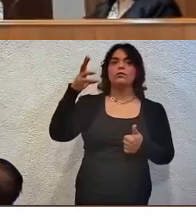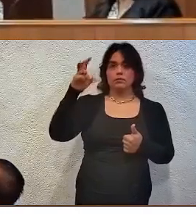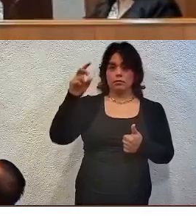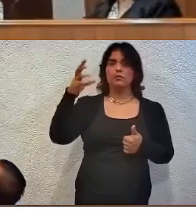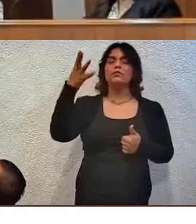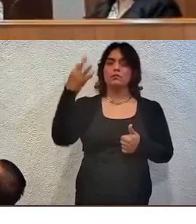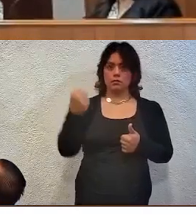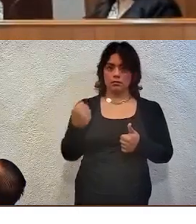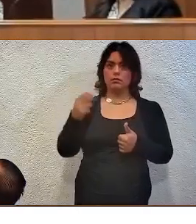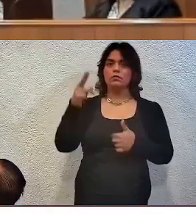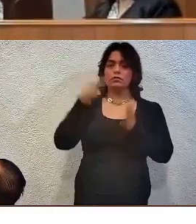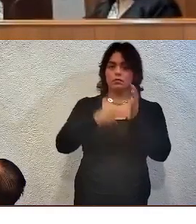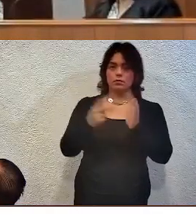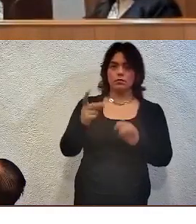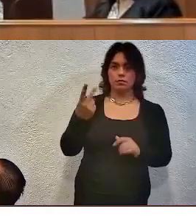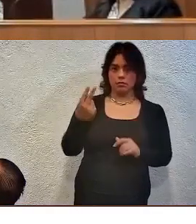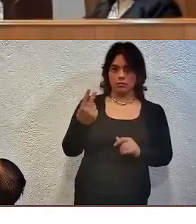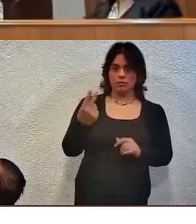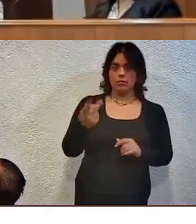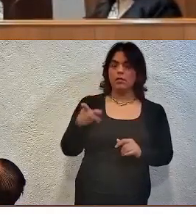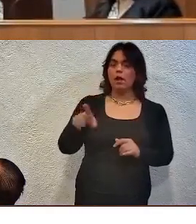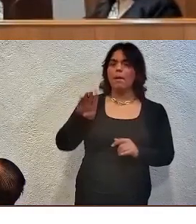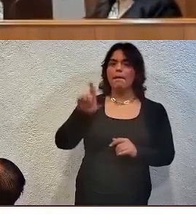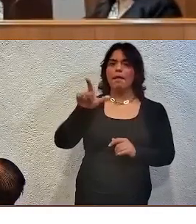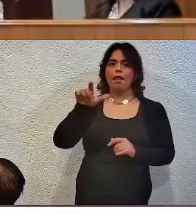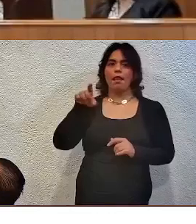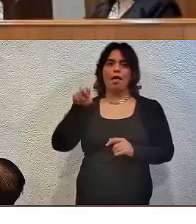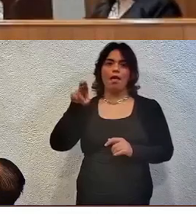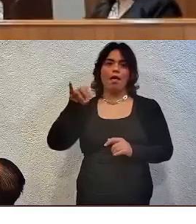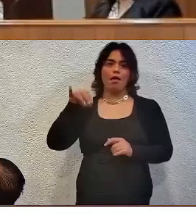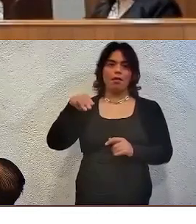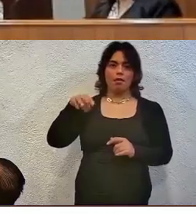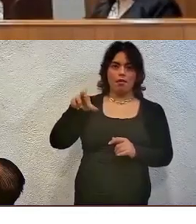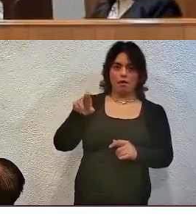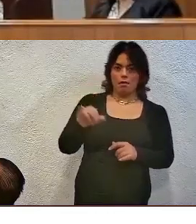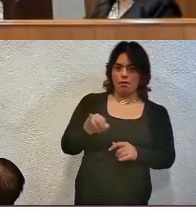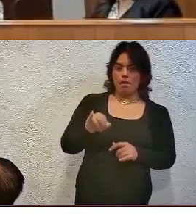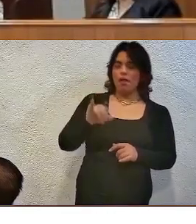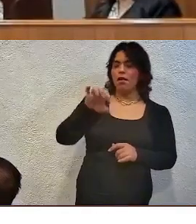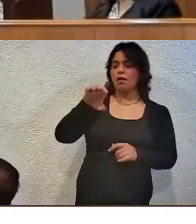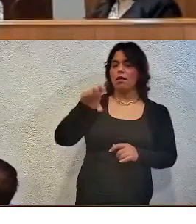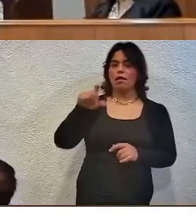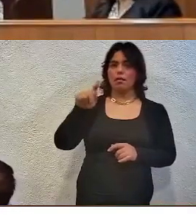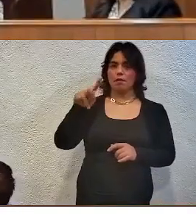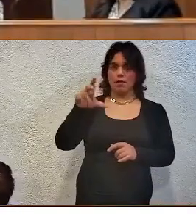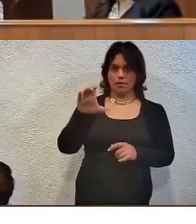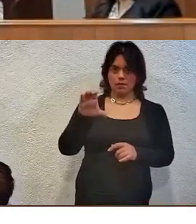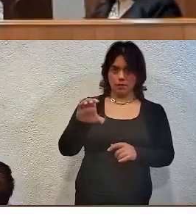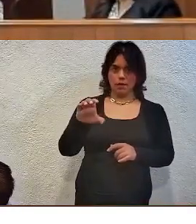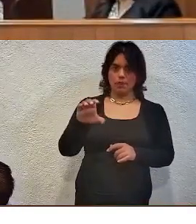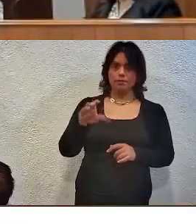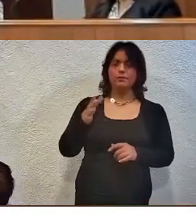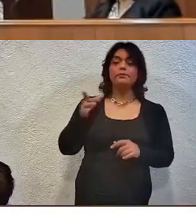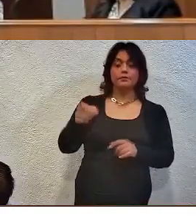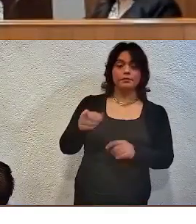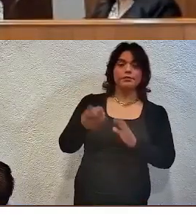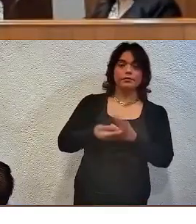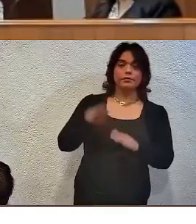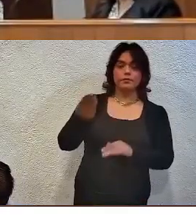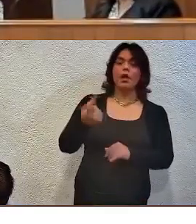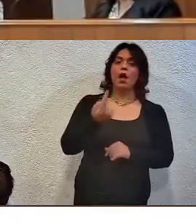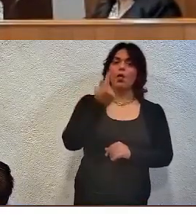2025, comparecientes Vladimir Santos Mejía y este Tribunal Electoral del Estado de Guerrero, asunto que fue turnado a la ponencia número